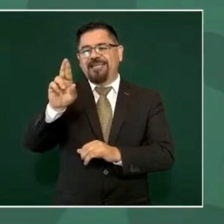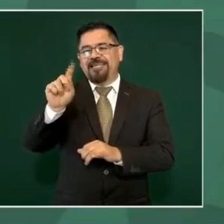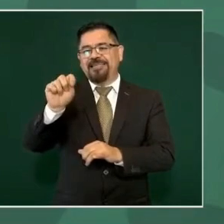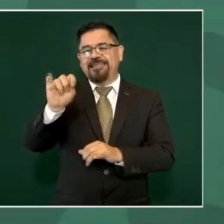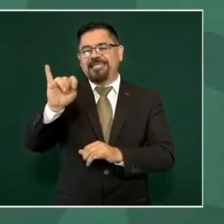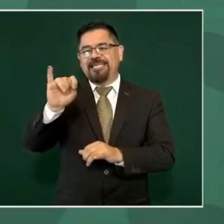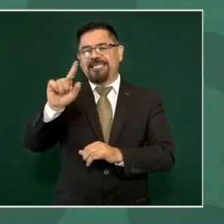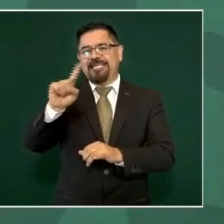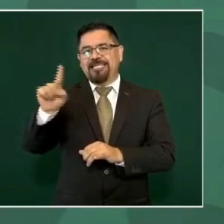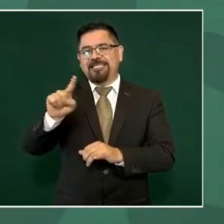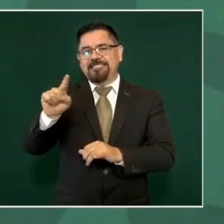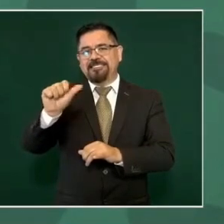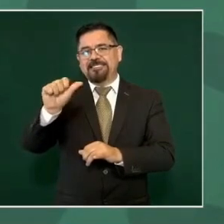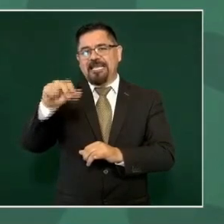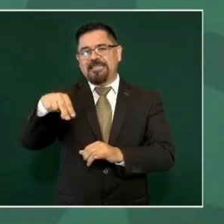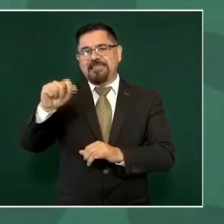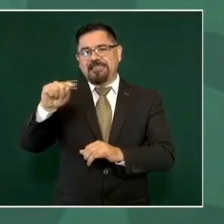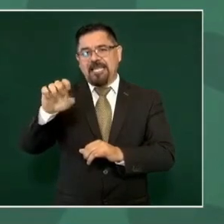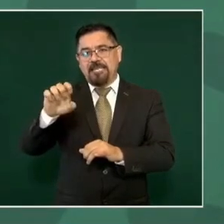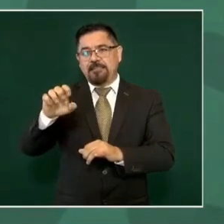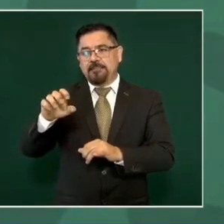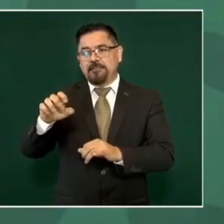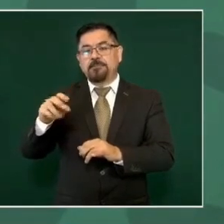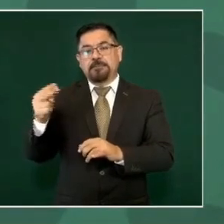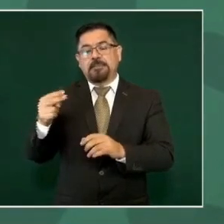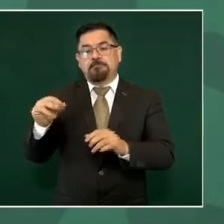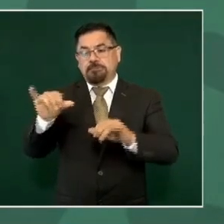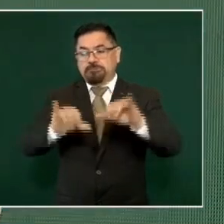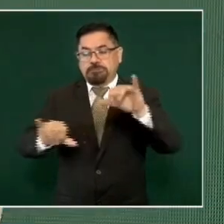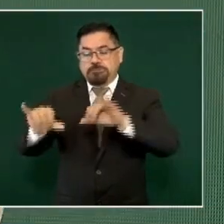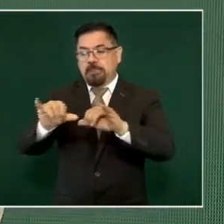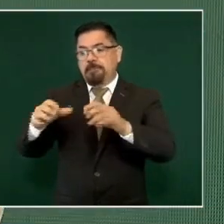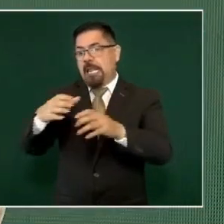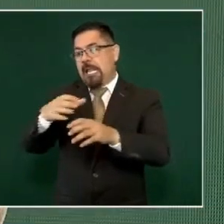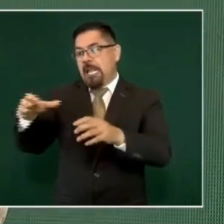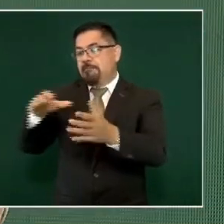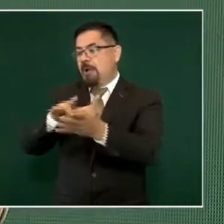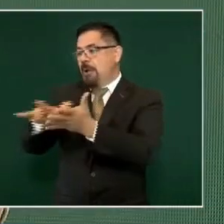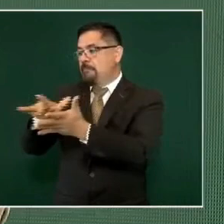y que se tenía que comprar